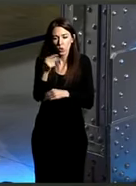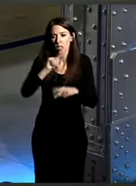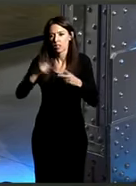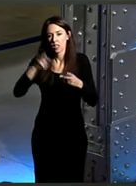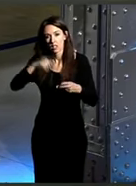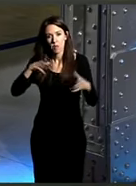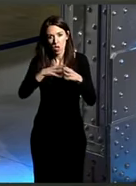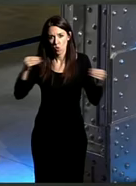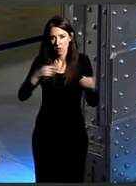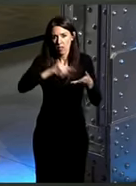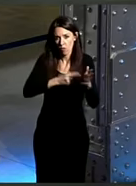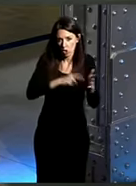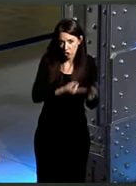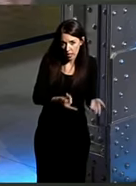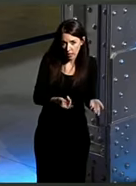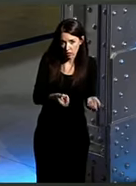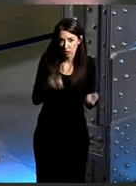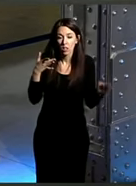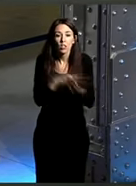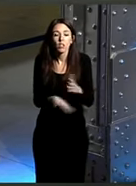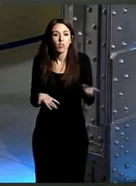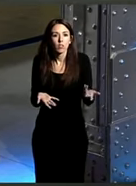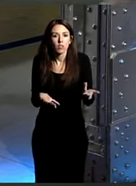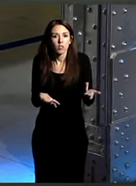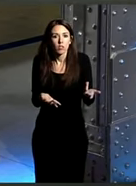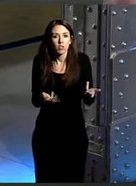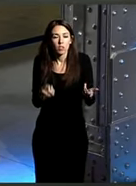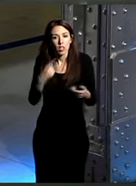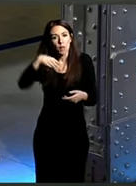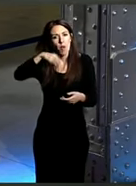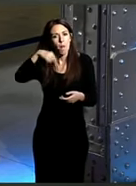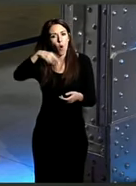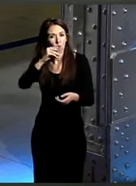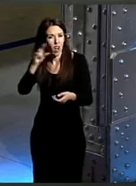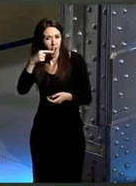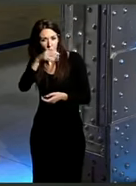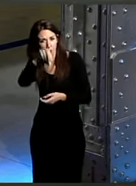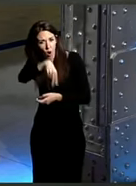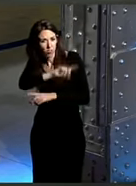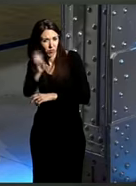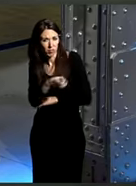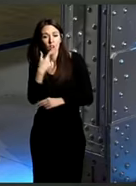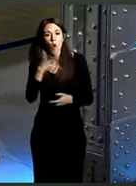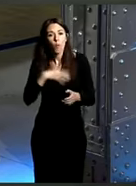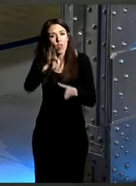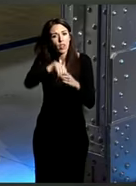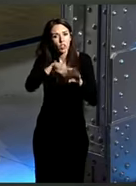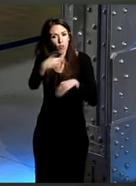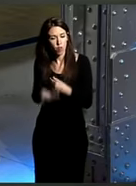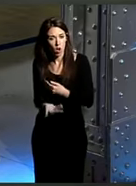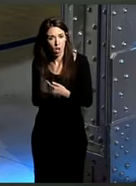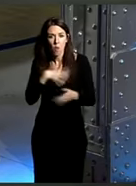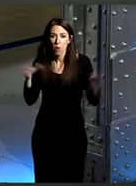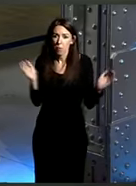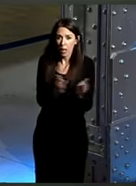experiencia nuestra en la Universidad Nacional de Buenos Aires, ¿viste? No es y ellos en Mondragón, etcétera. Entonces, se puede hacer adentro y afuera. Se puede